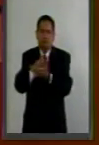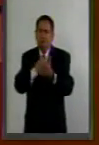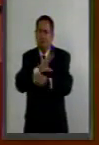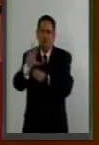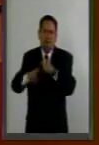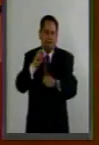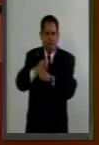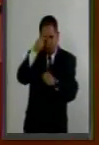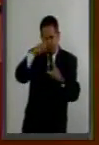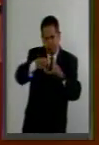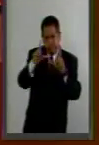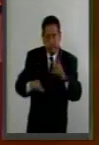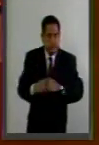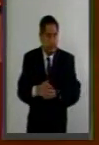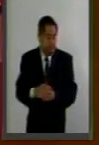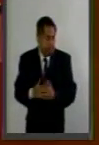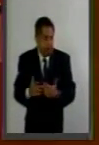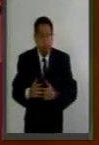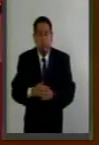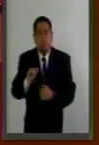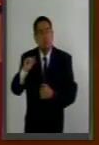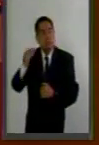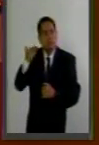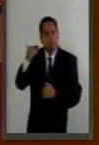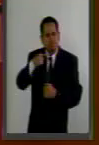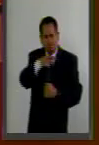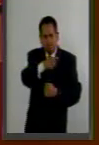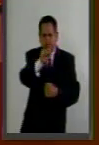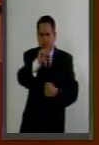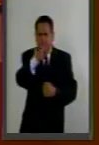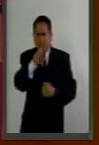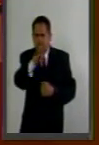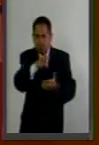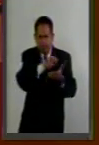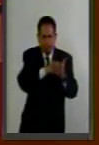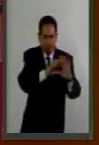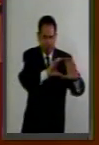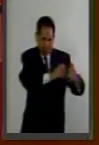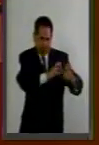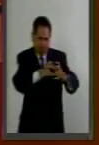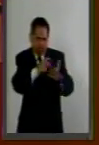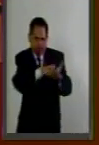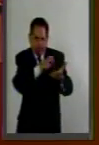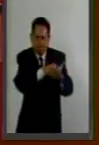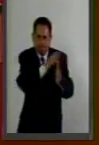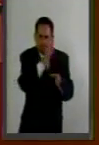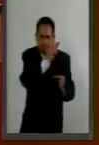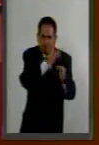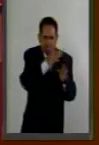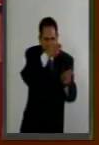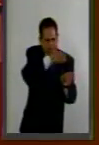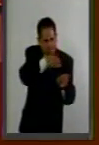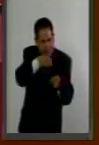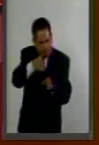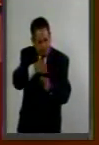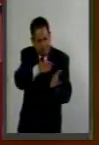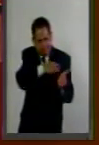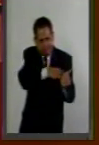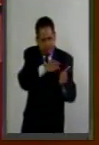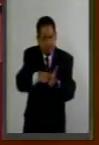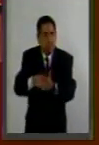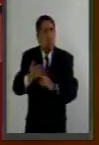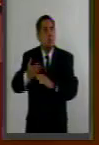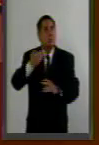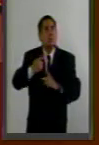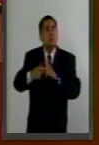Los últimos esfuerzos por especializar a la Corte de Justicia de la Nación empezaron con